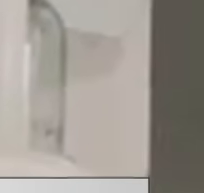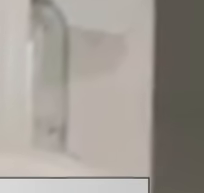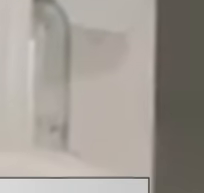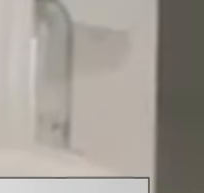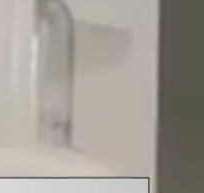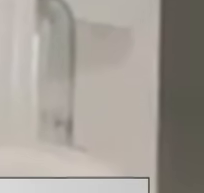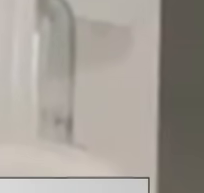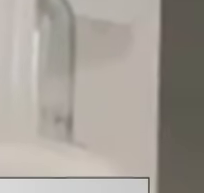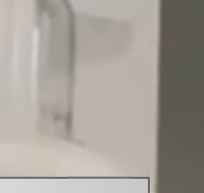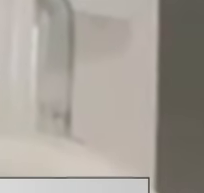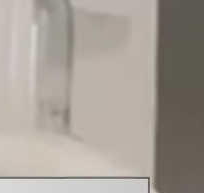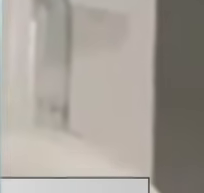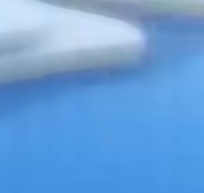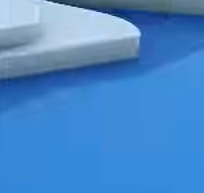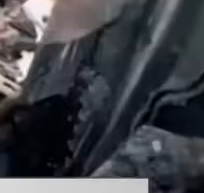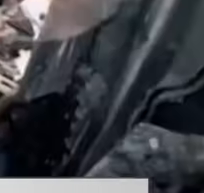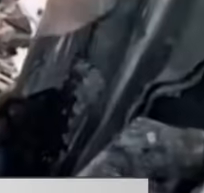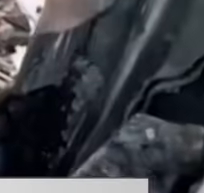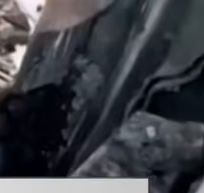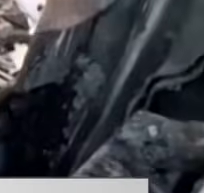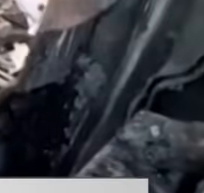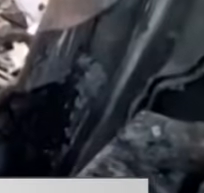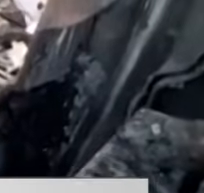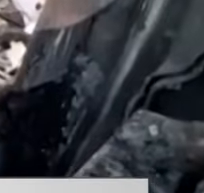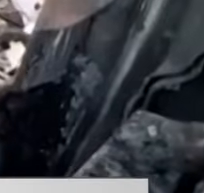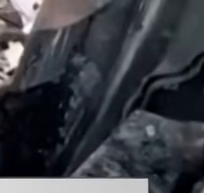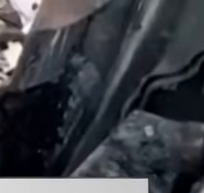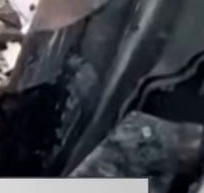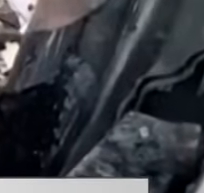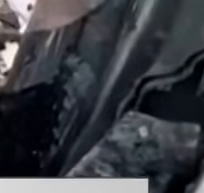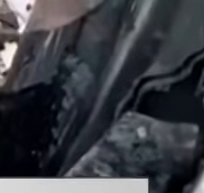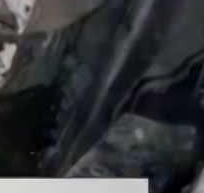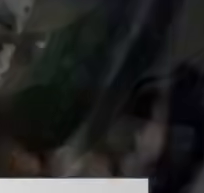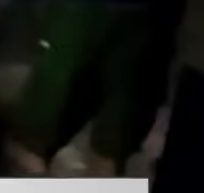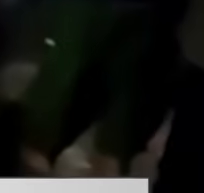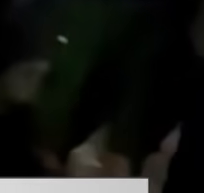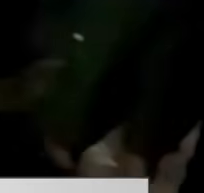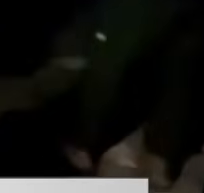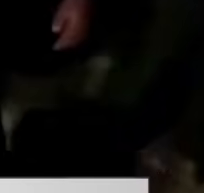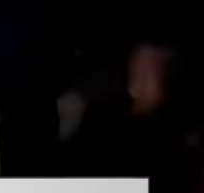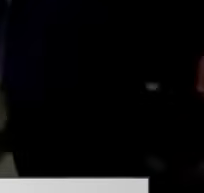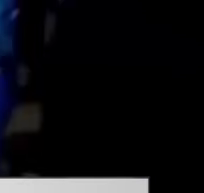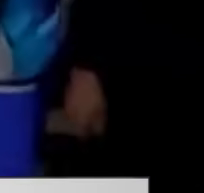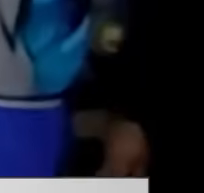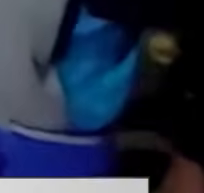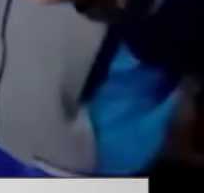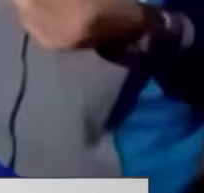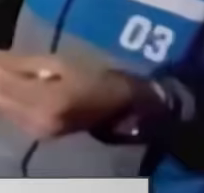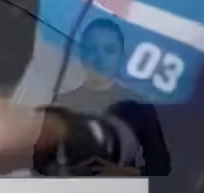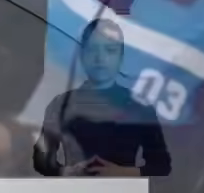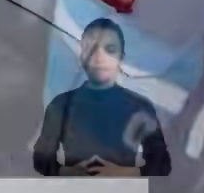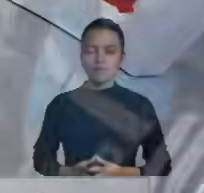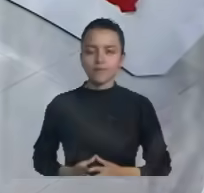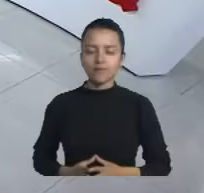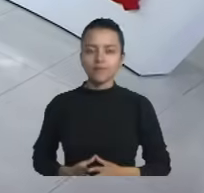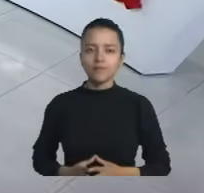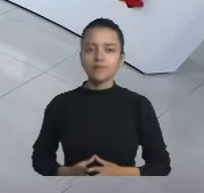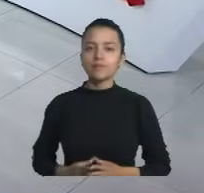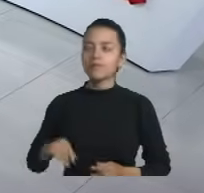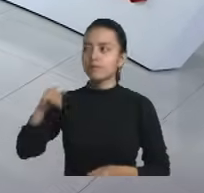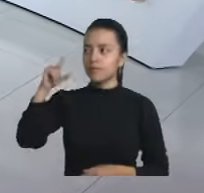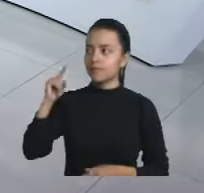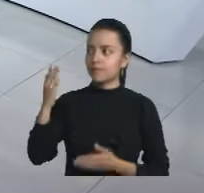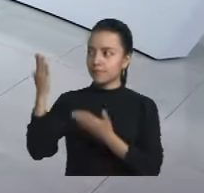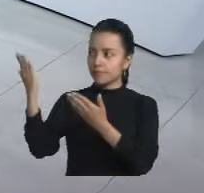ahora aclara que no renunciará. Polémico ataque de Israel a un convoy humanitario cobra la vida de 7 voluntarios.